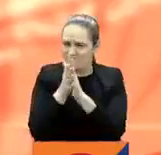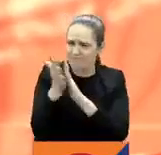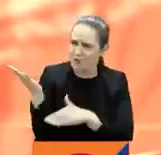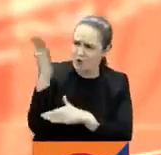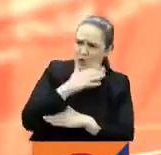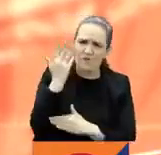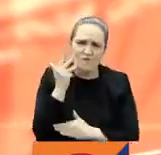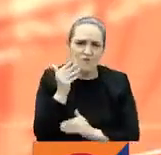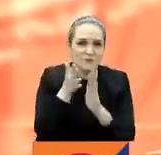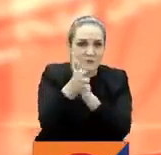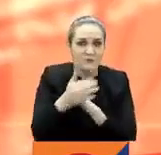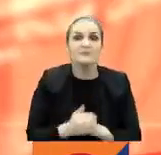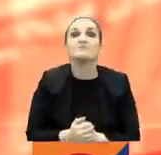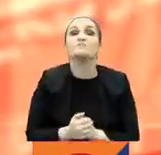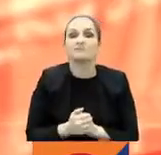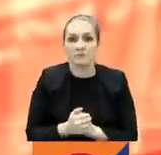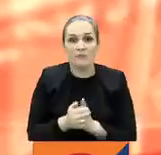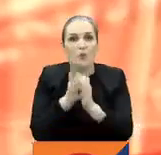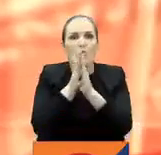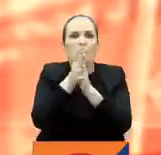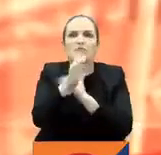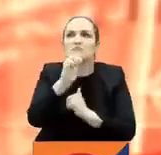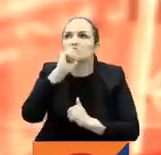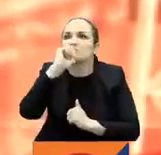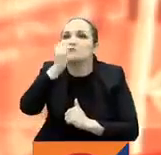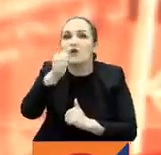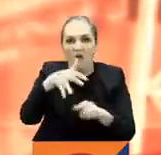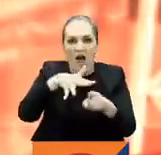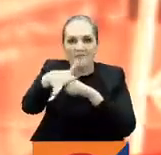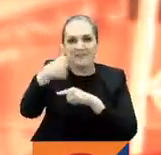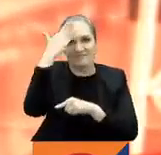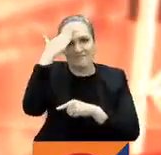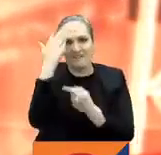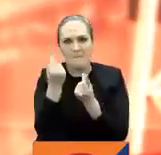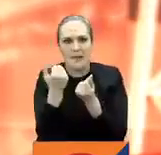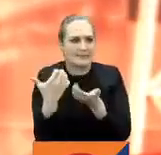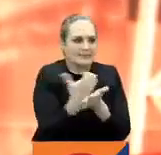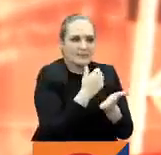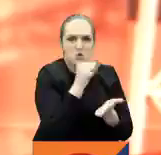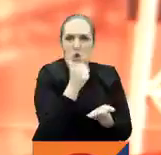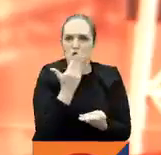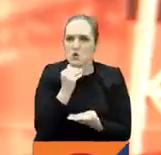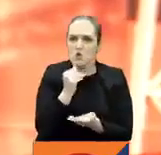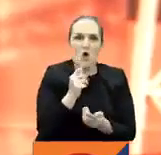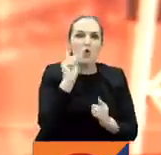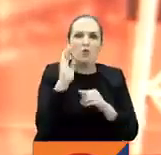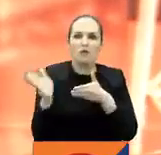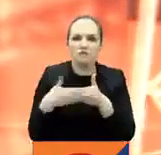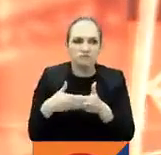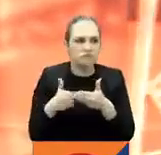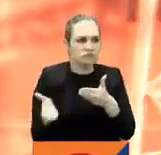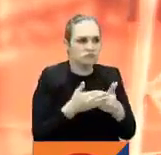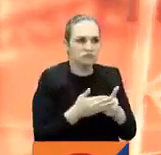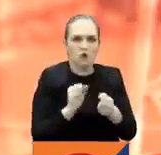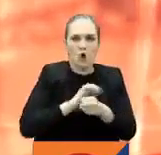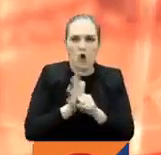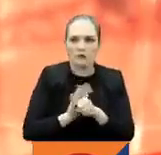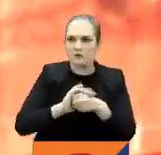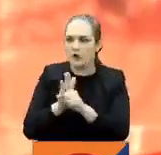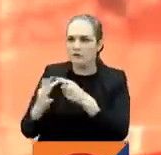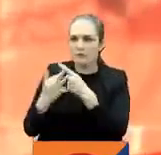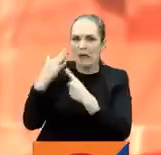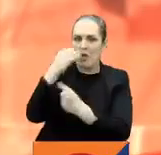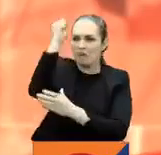El sector turístico, uno de los más afectados sin duda durante la pandemia por las constantes cuarentenas, pues mantiene la esperanza de lograr una